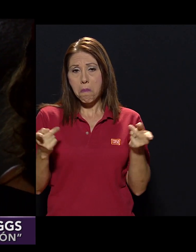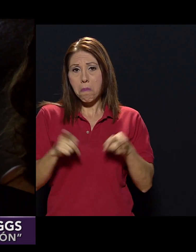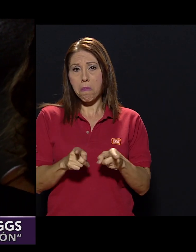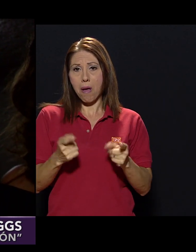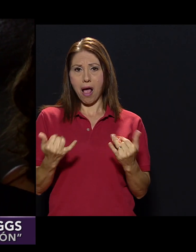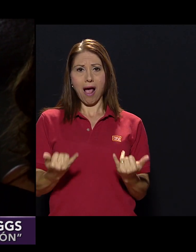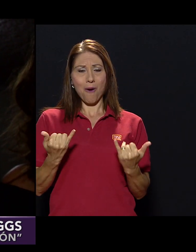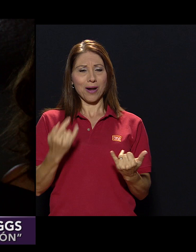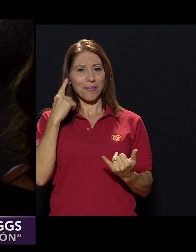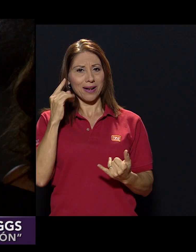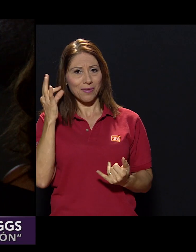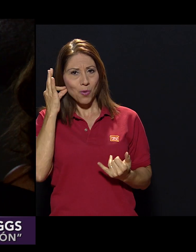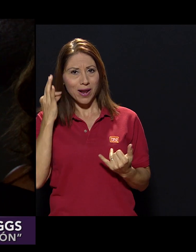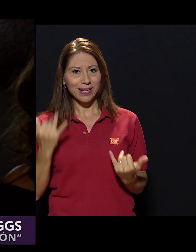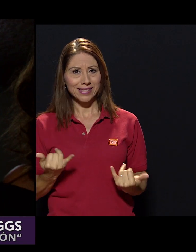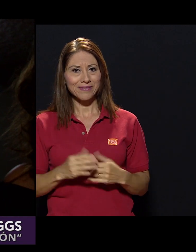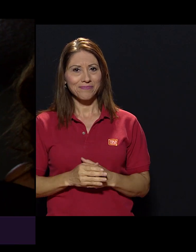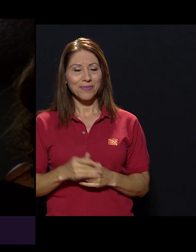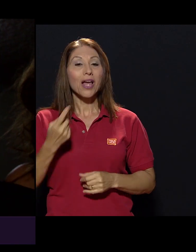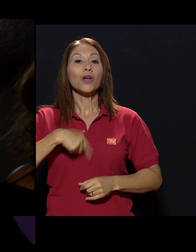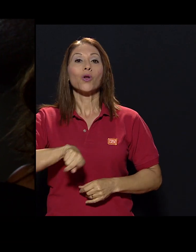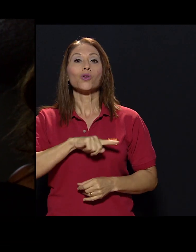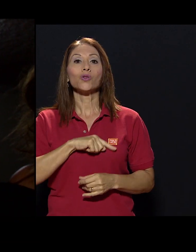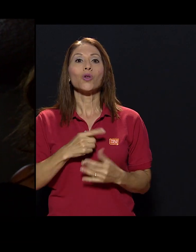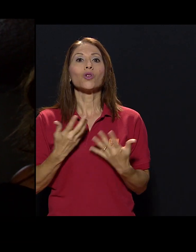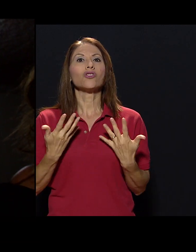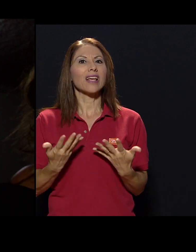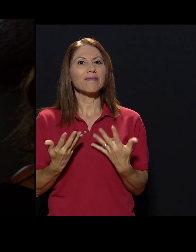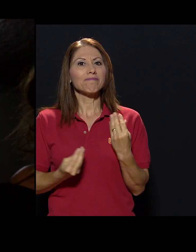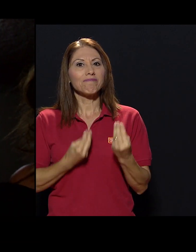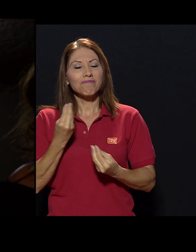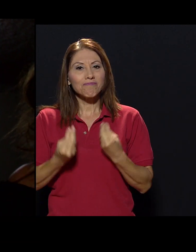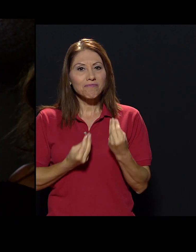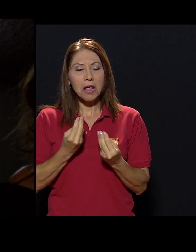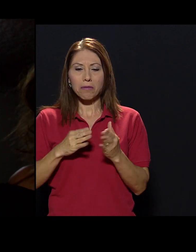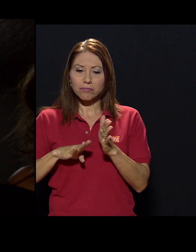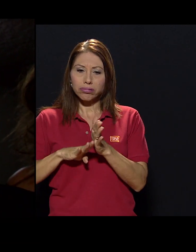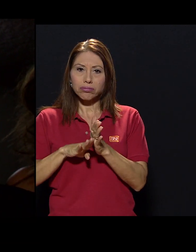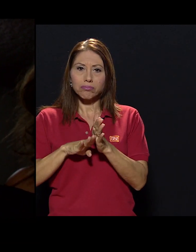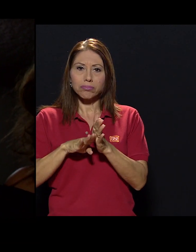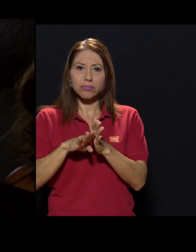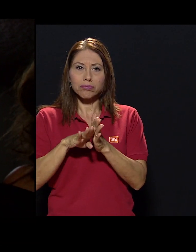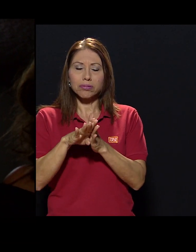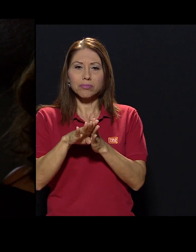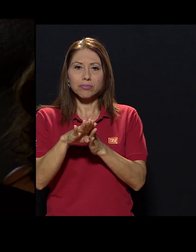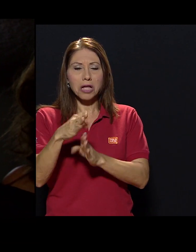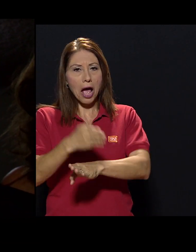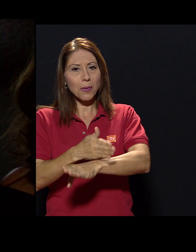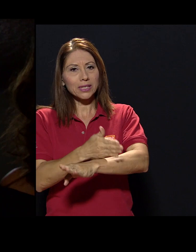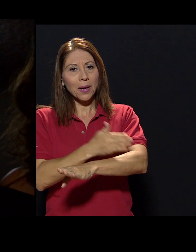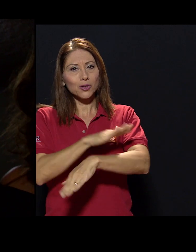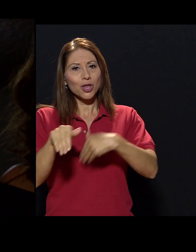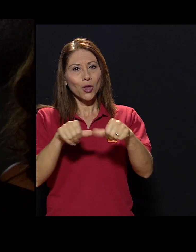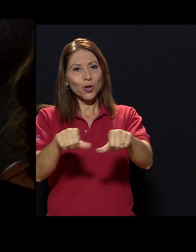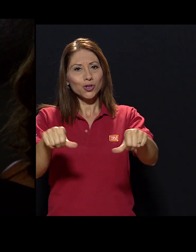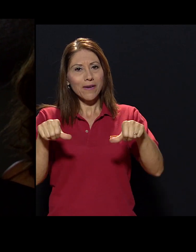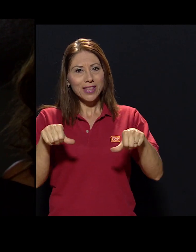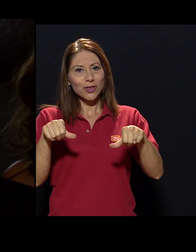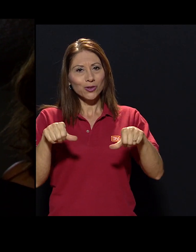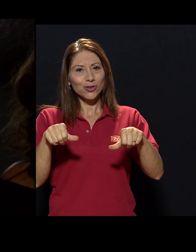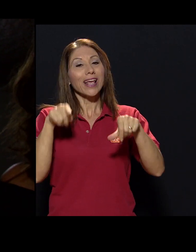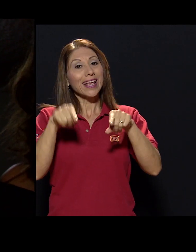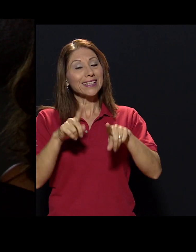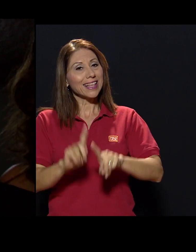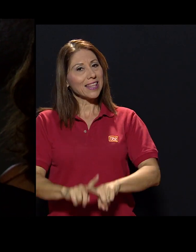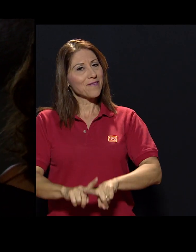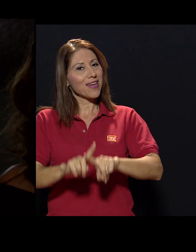desprotección Cosa que parece Ya no existir En el mundo de hoy Para las mujeres Nos encontramos En la marcha Mientras